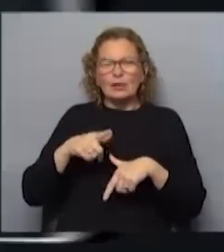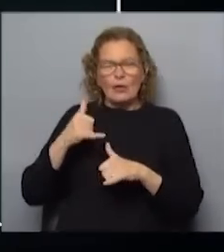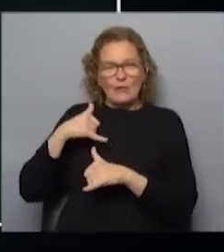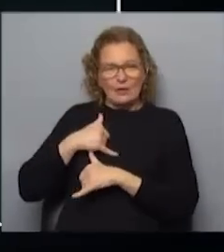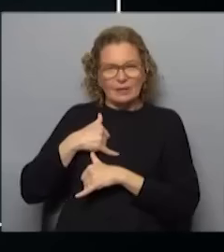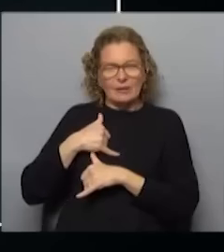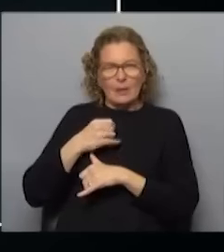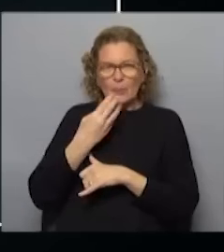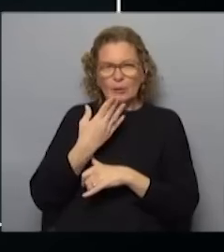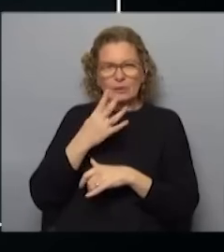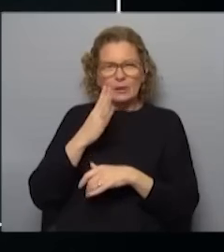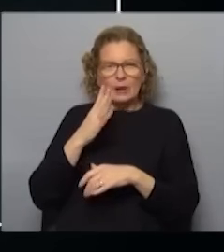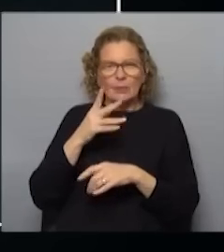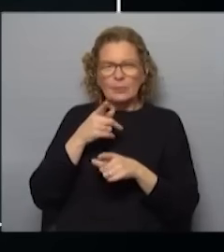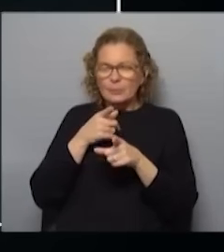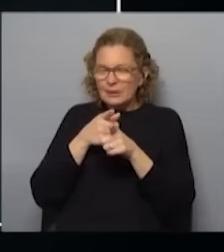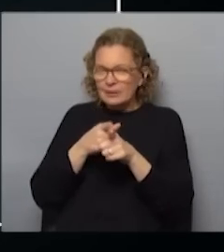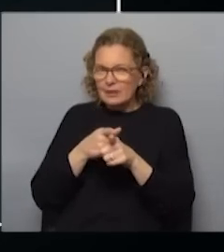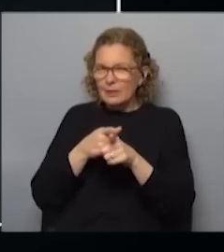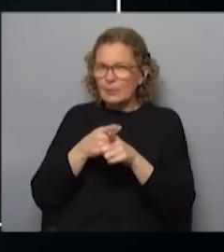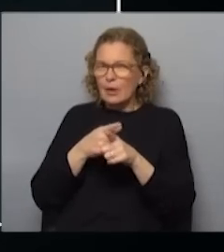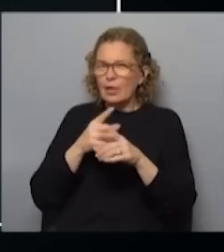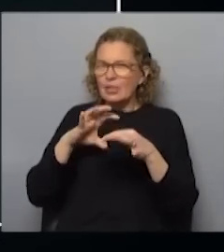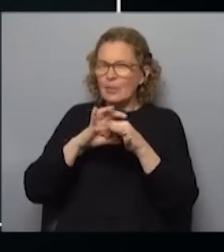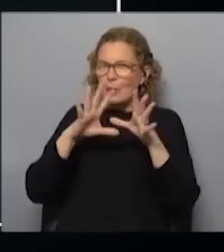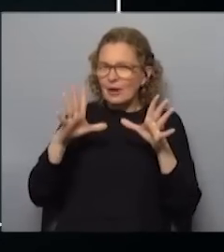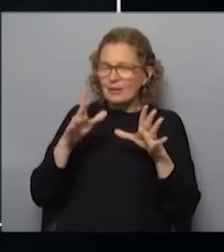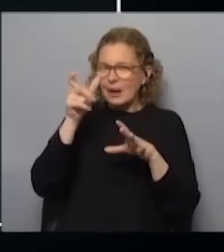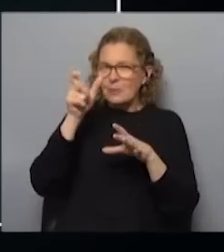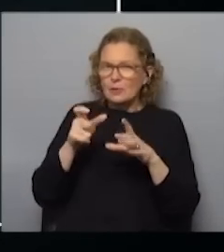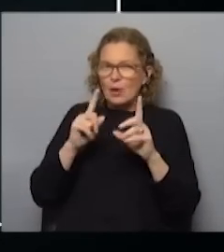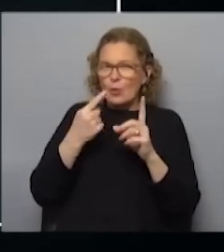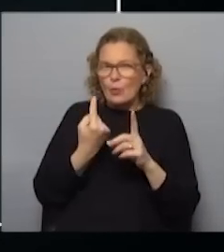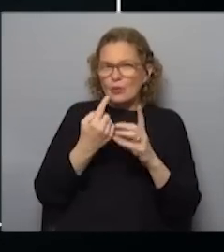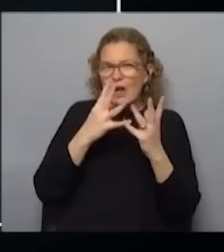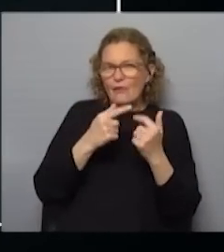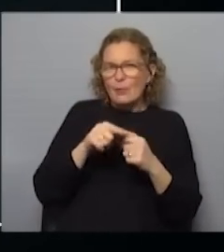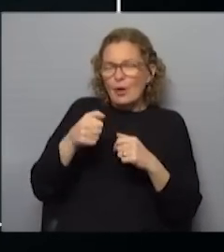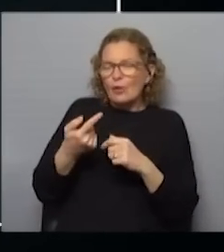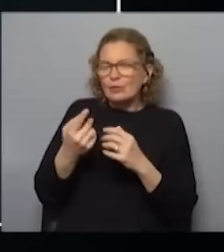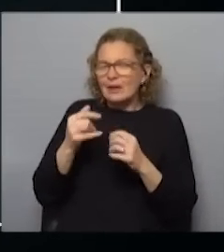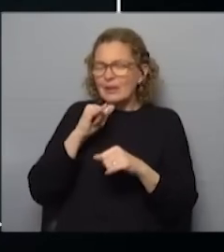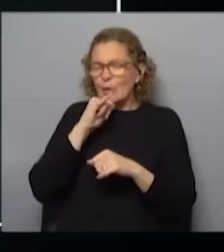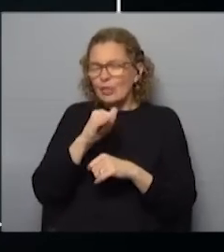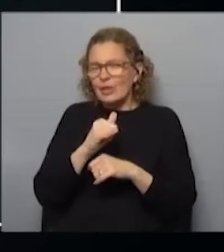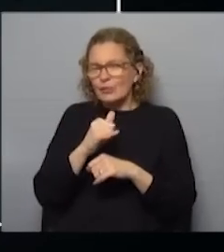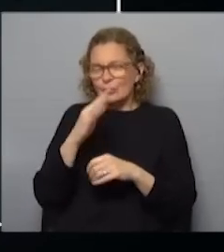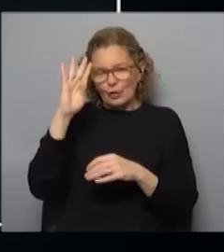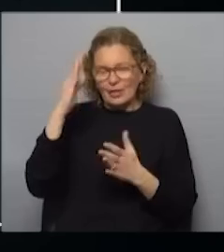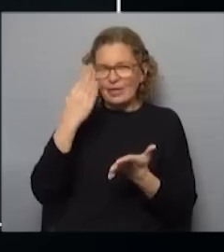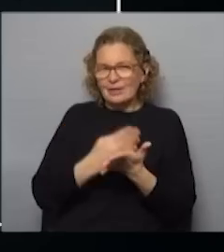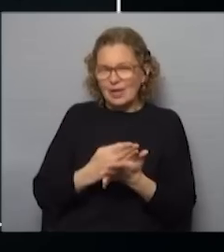porque se persiga o se sigan democracias las personas que de una forma u otra están queriendo denunciar los crímenes en